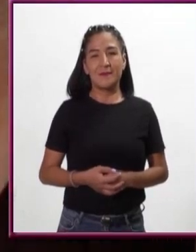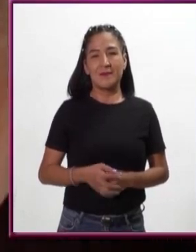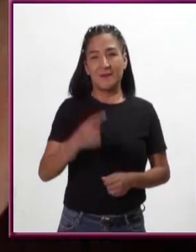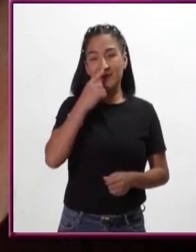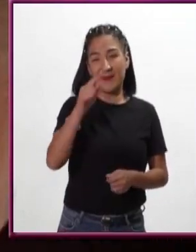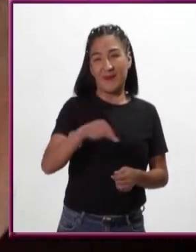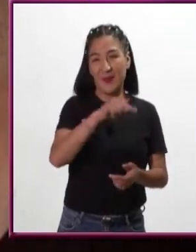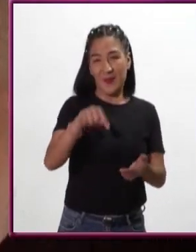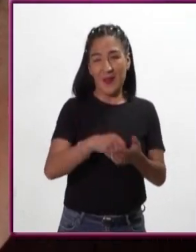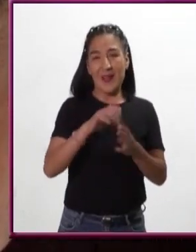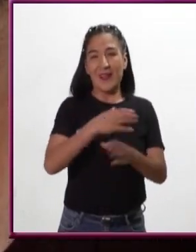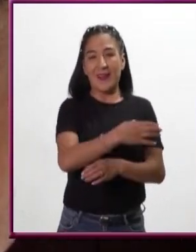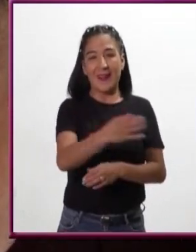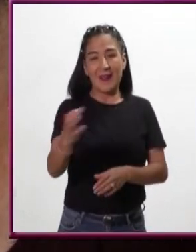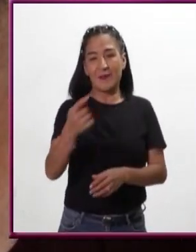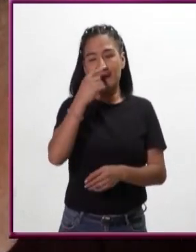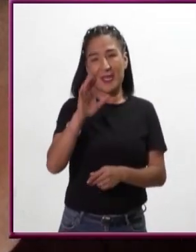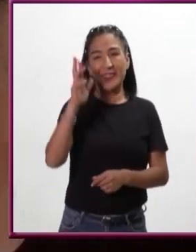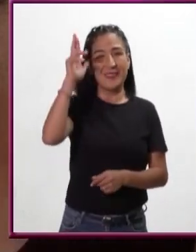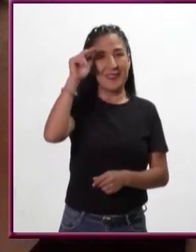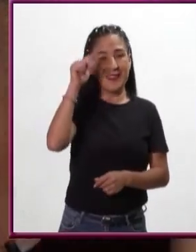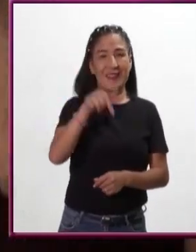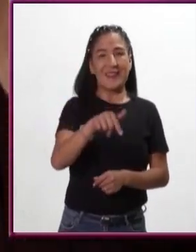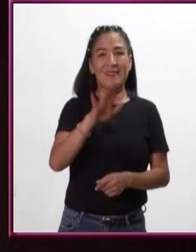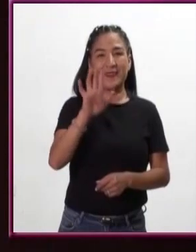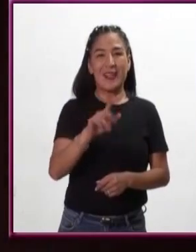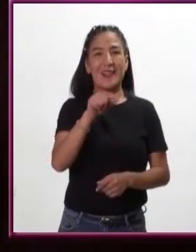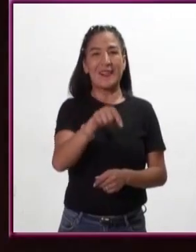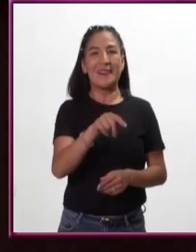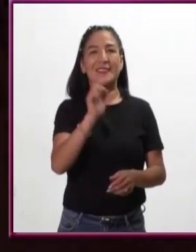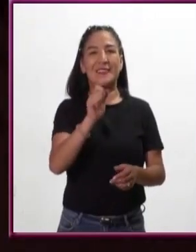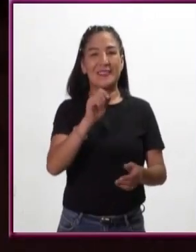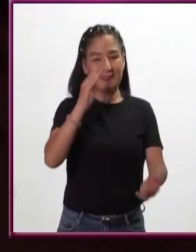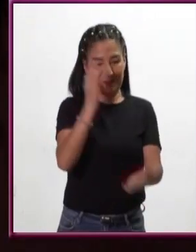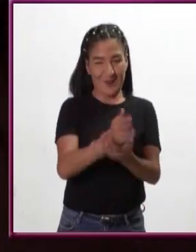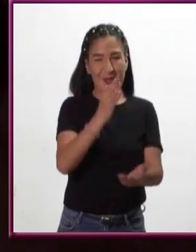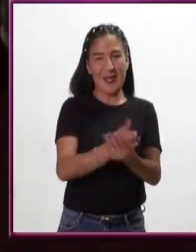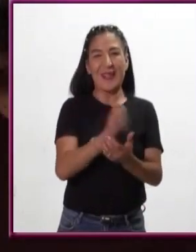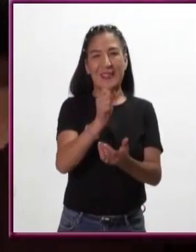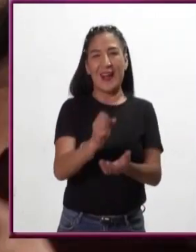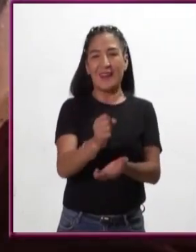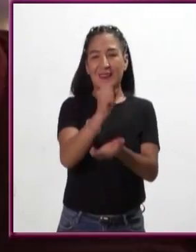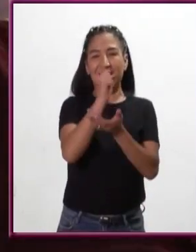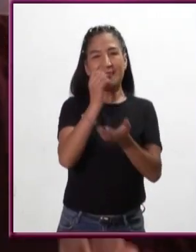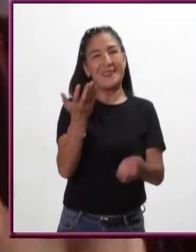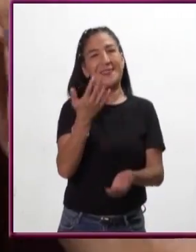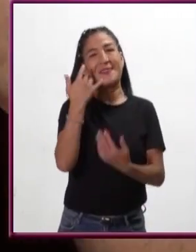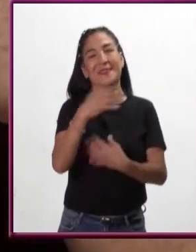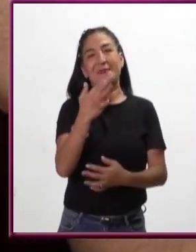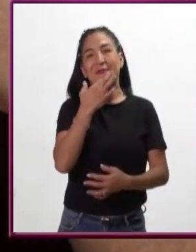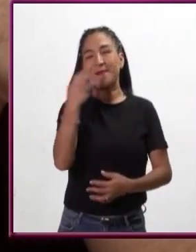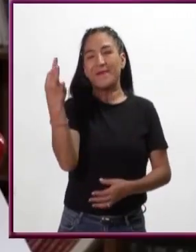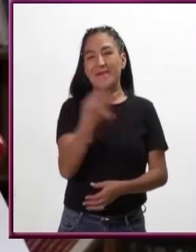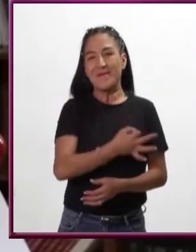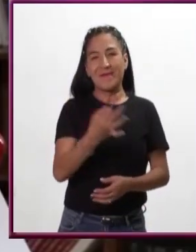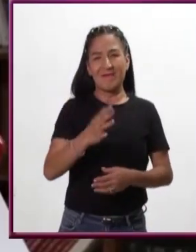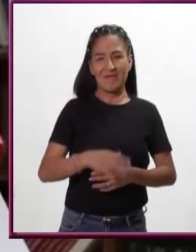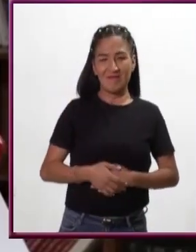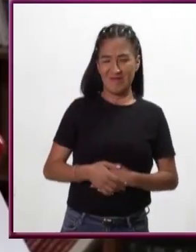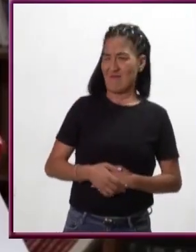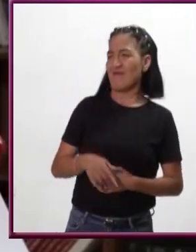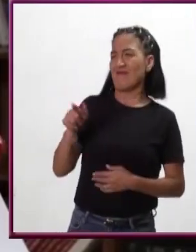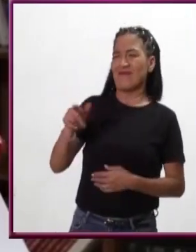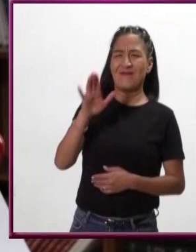Una granja, cebollas y zanahorias, domingo de lucha libre, torta de suadero. Claro, infalible mi... De